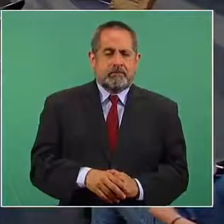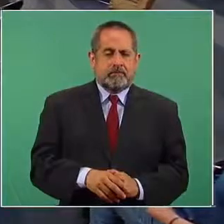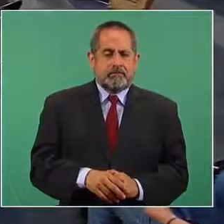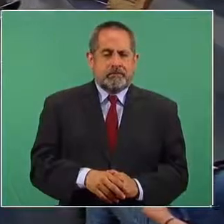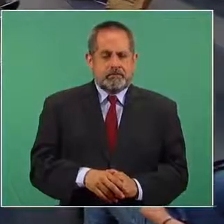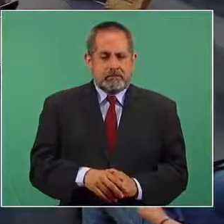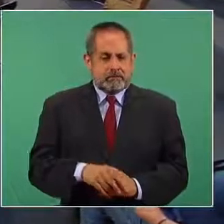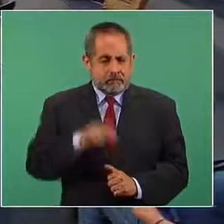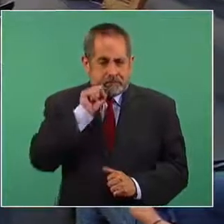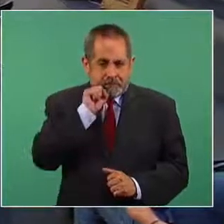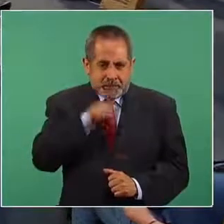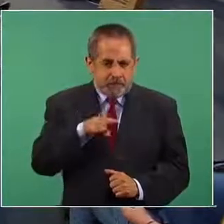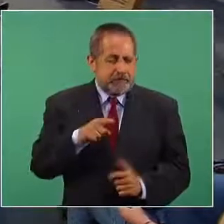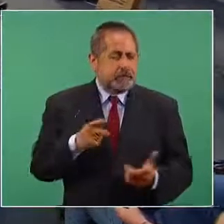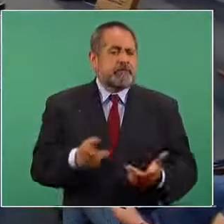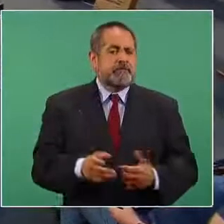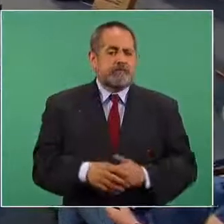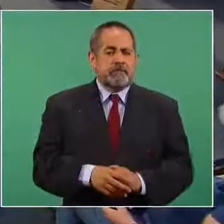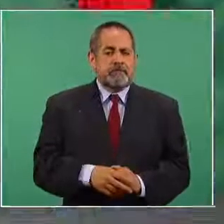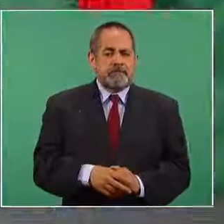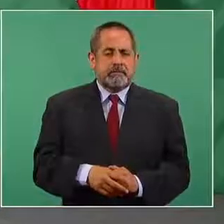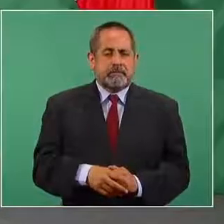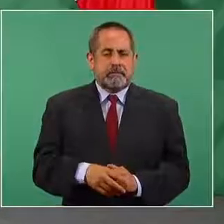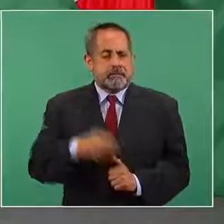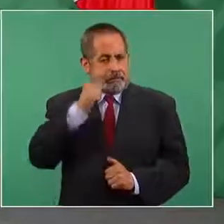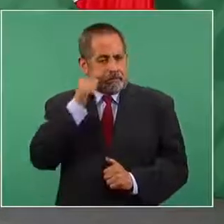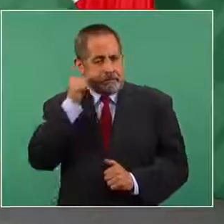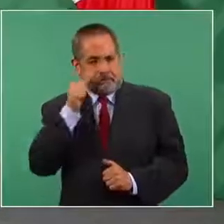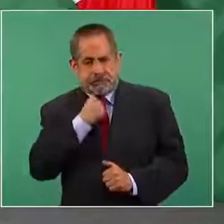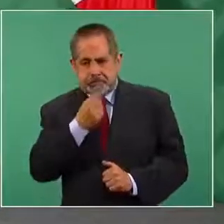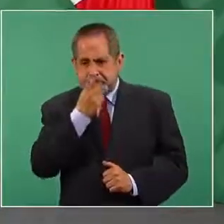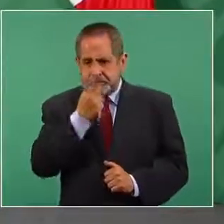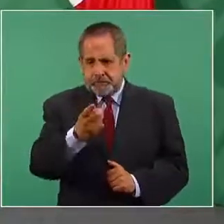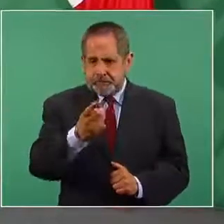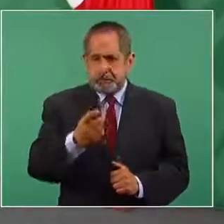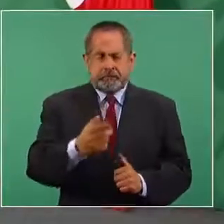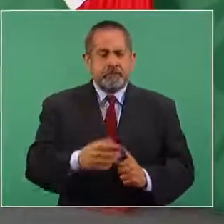Y también, ayer lo dije,